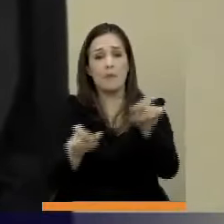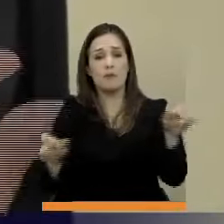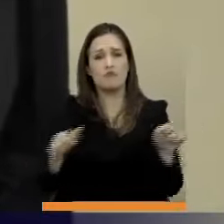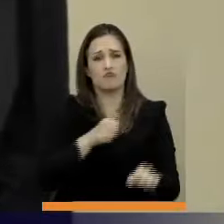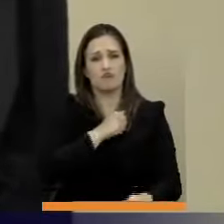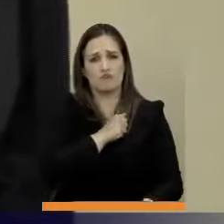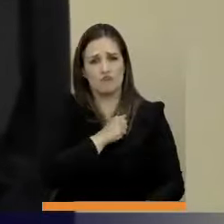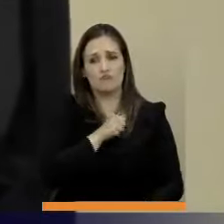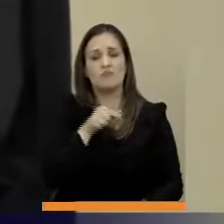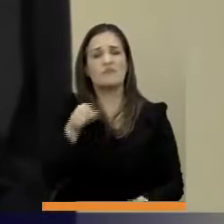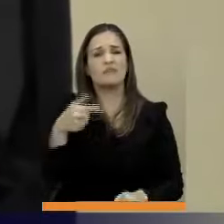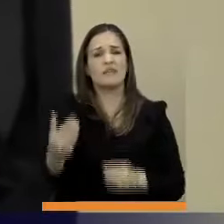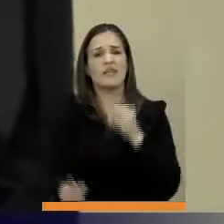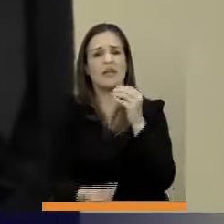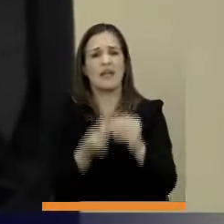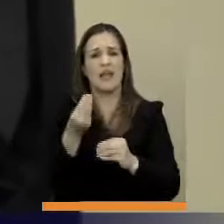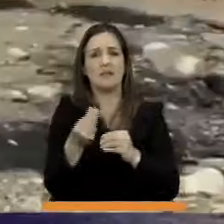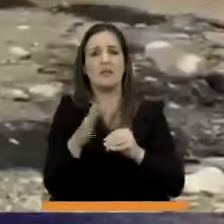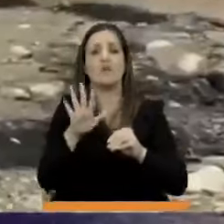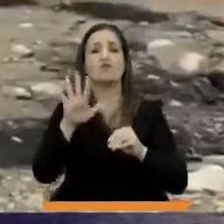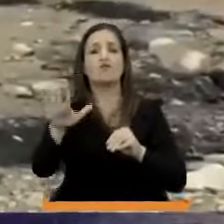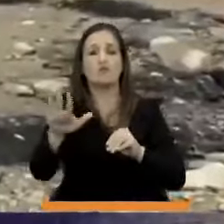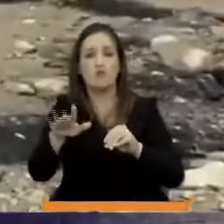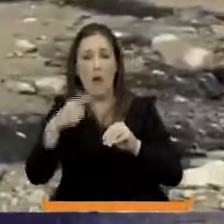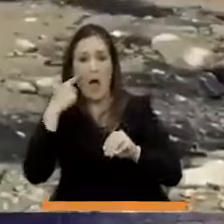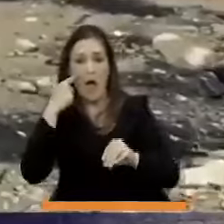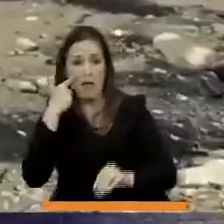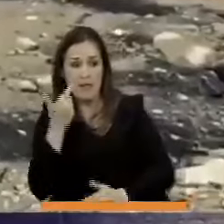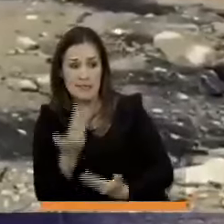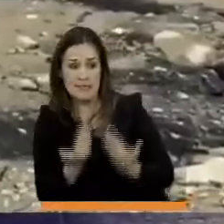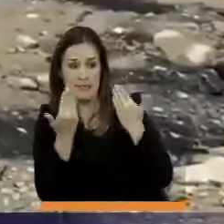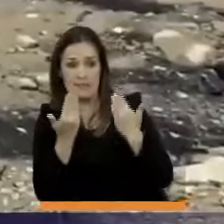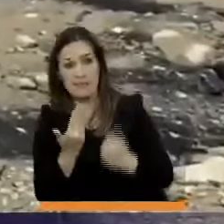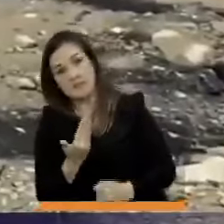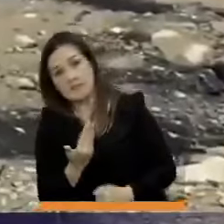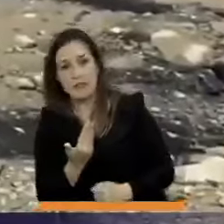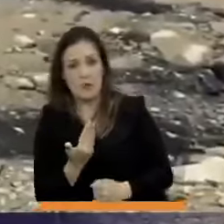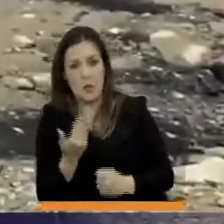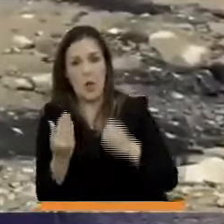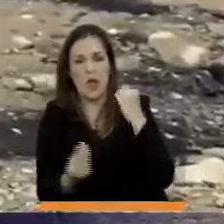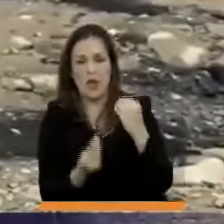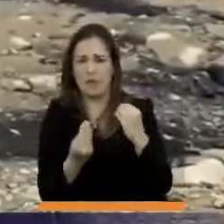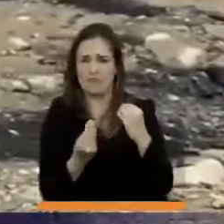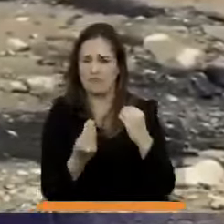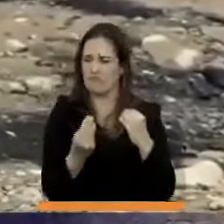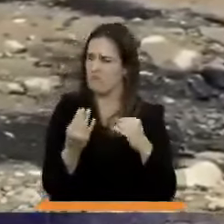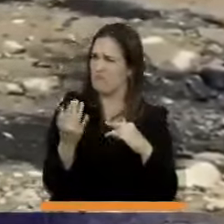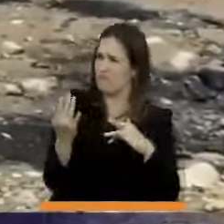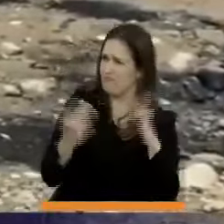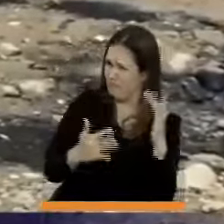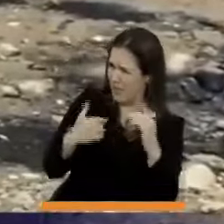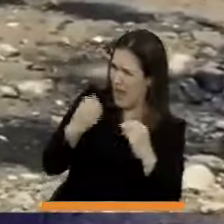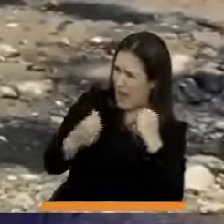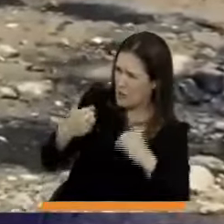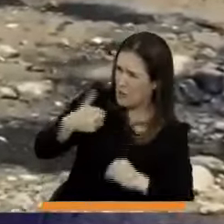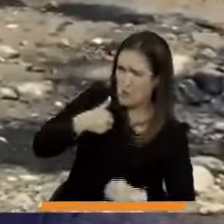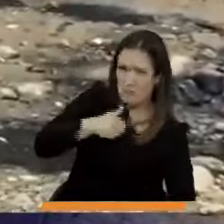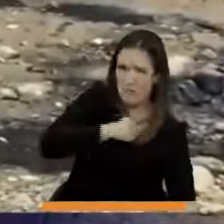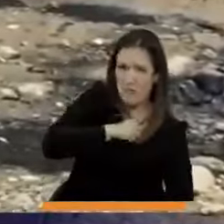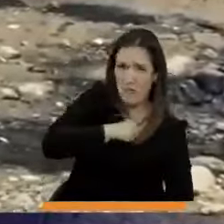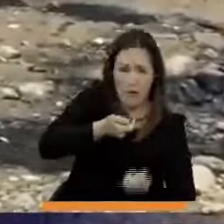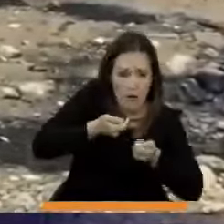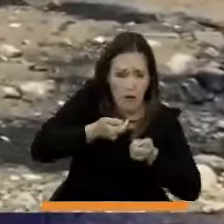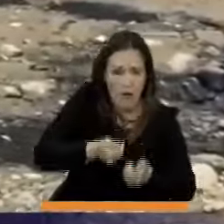conectarse improvisadamente al alcantarillado para ver si funciona el sistema. Paradójicamente, las conexiones domiciliarias tuvieron una